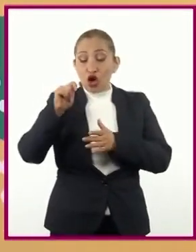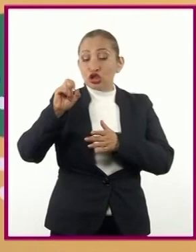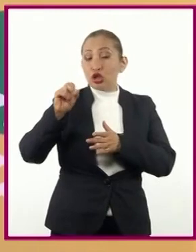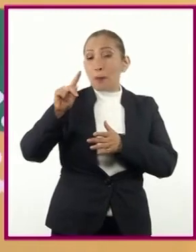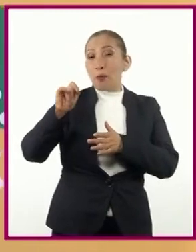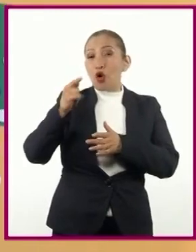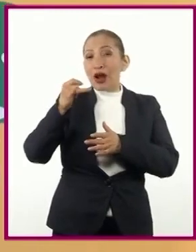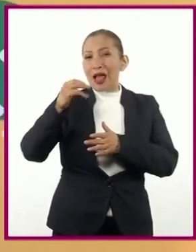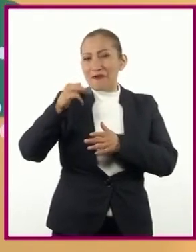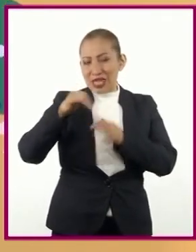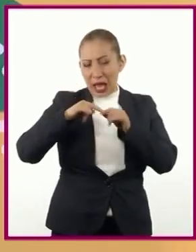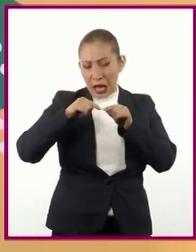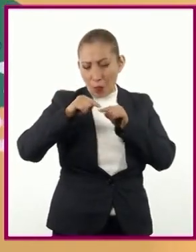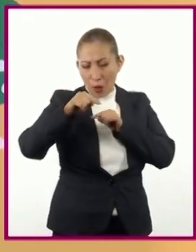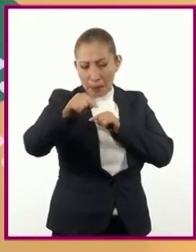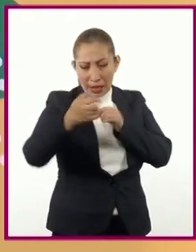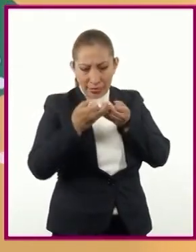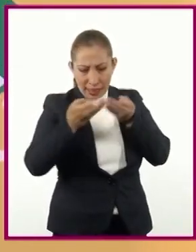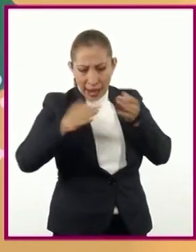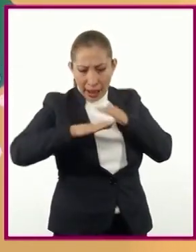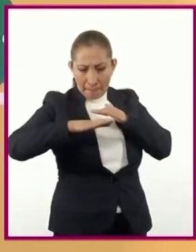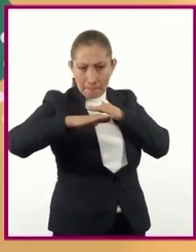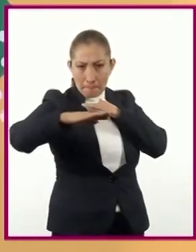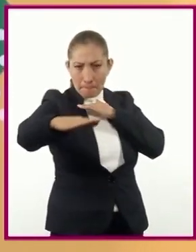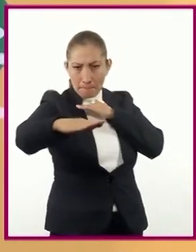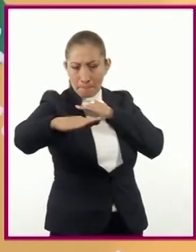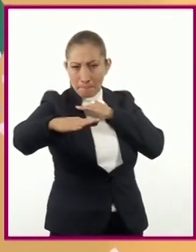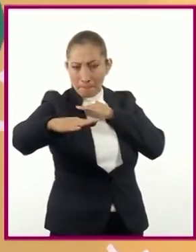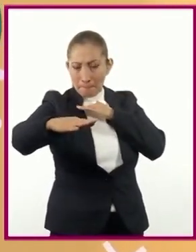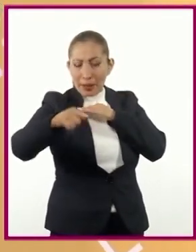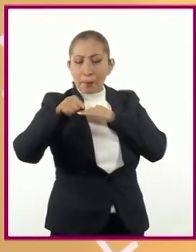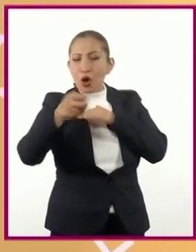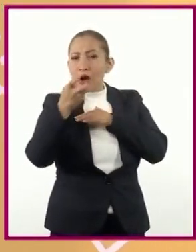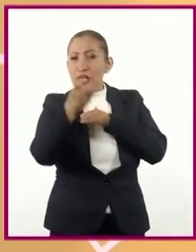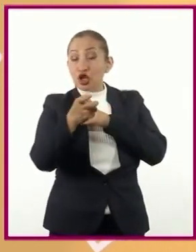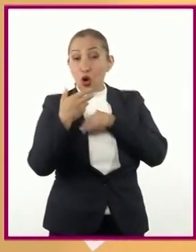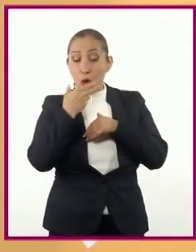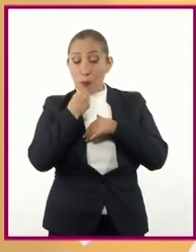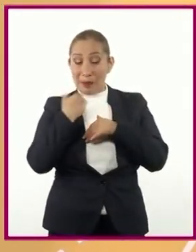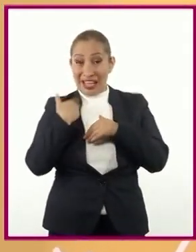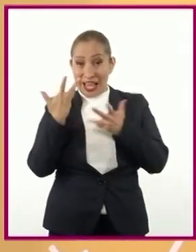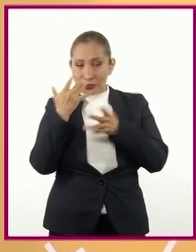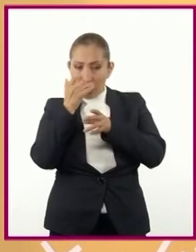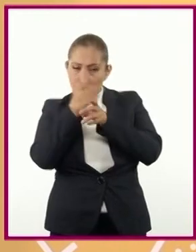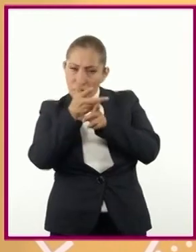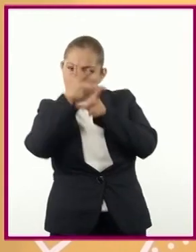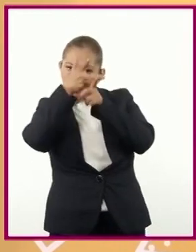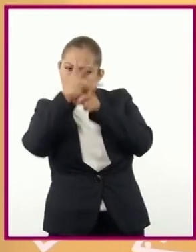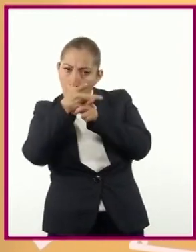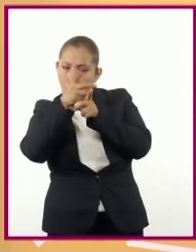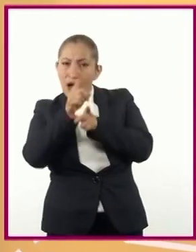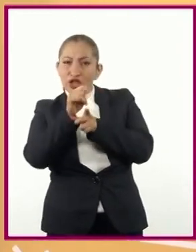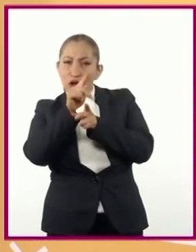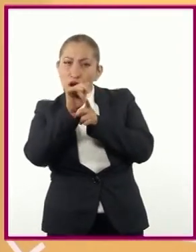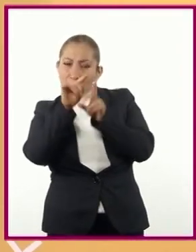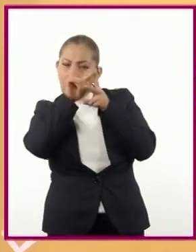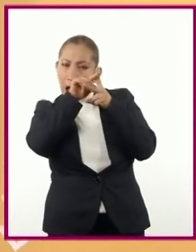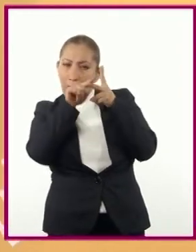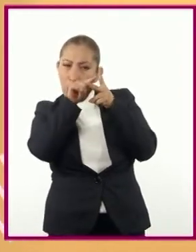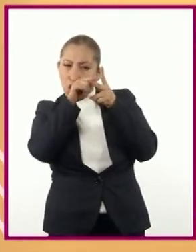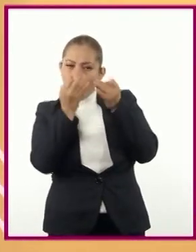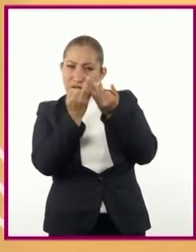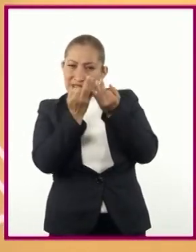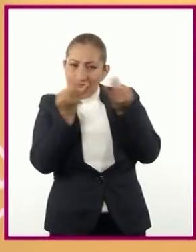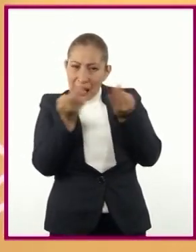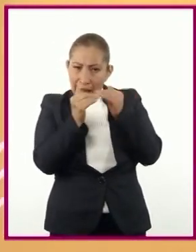como objeto medir las extensiones de la Tierra. Para ello, el topógrafo mide con el teodolito ángulos sobre el